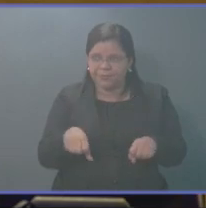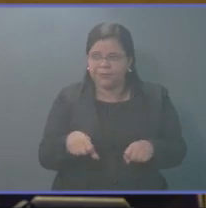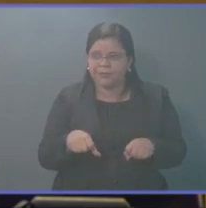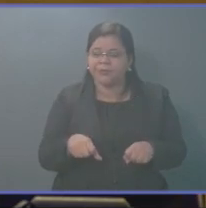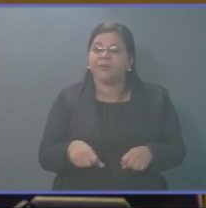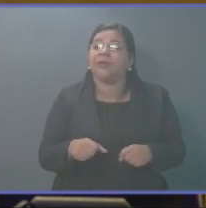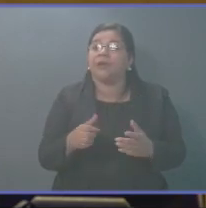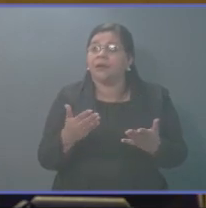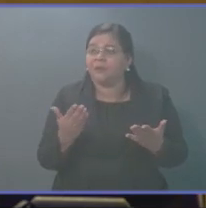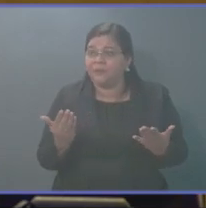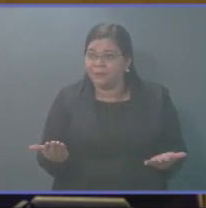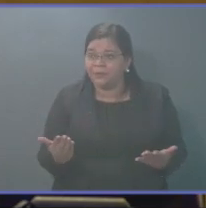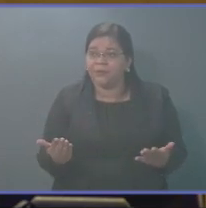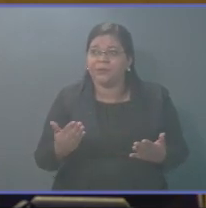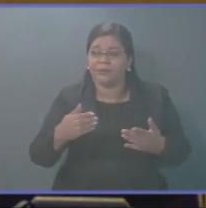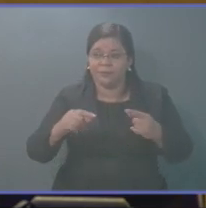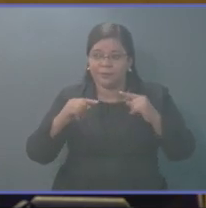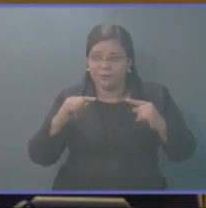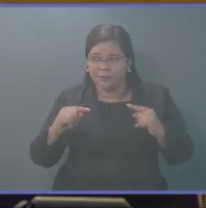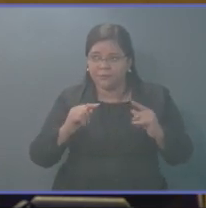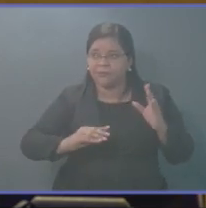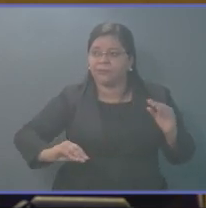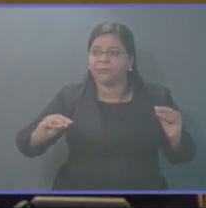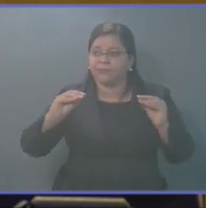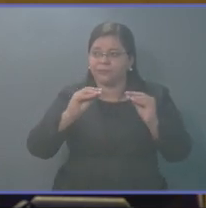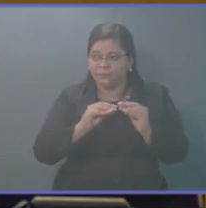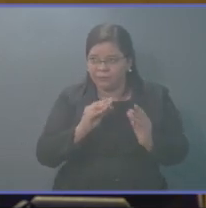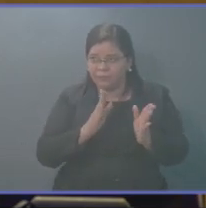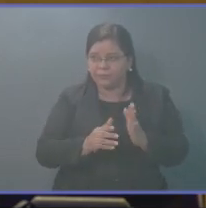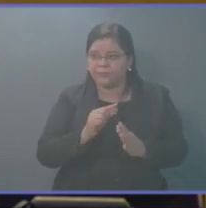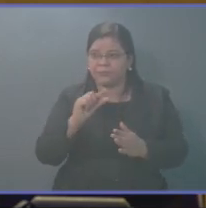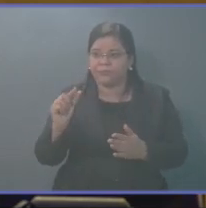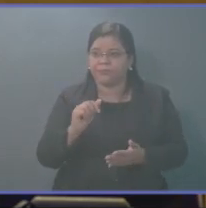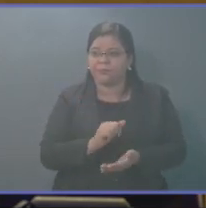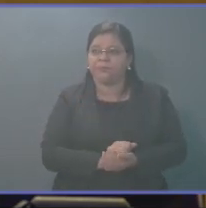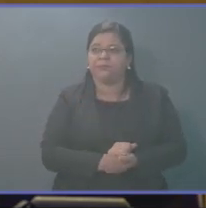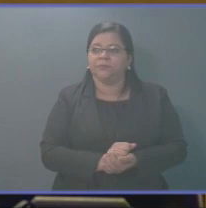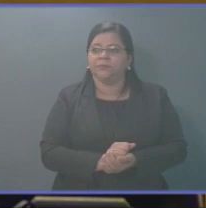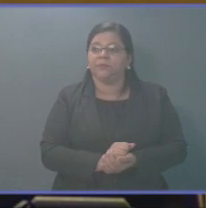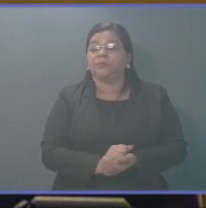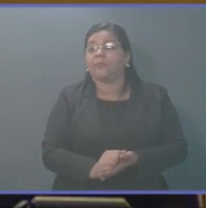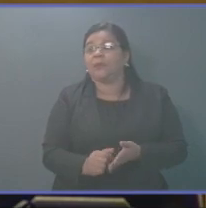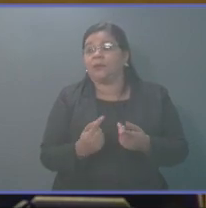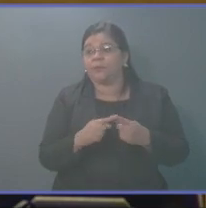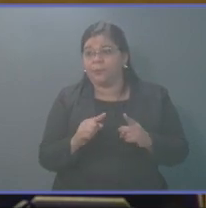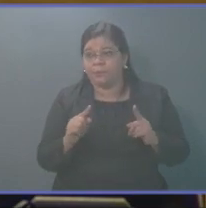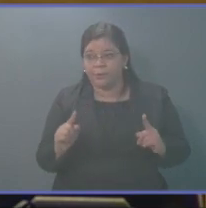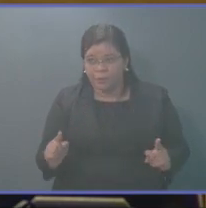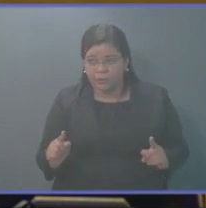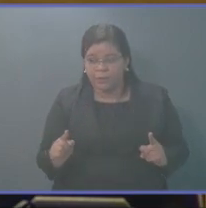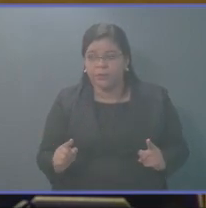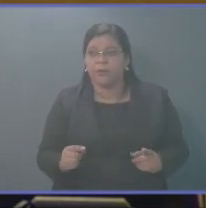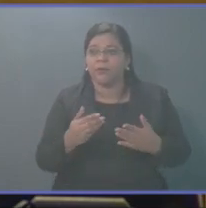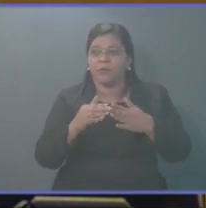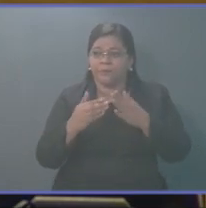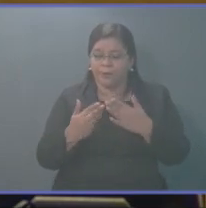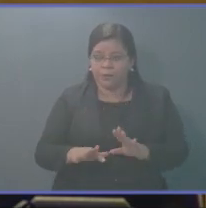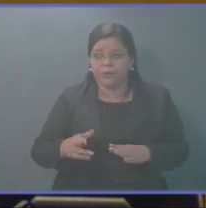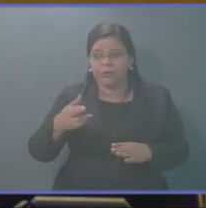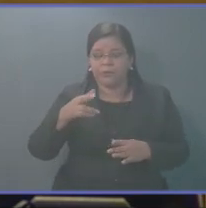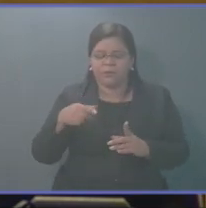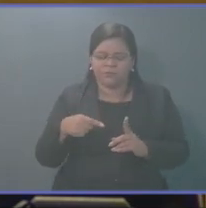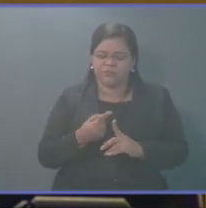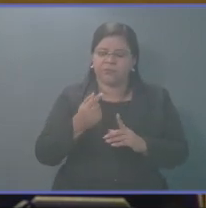se refiera a los jefes de seguridad pública o de inteligencia del Estado, por causas de graves violaciones a